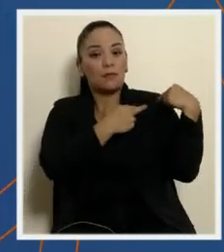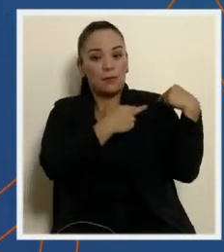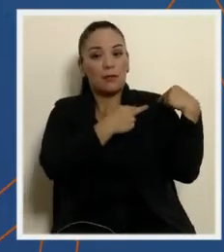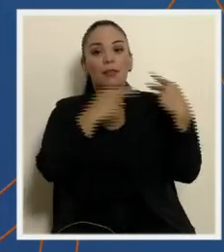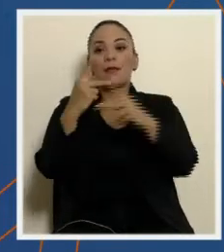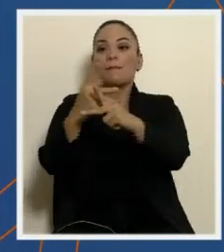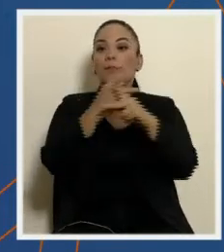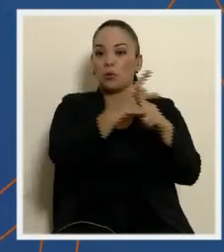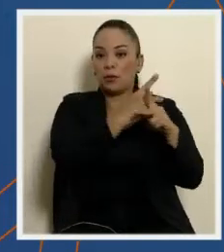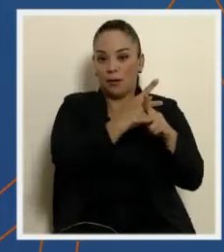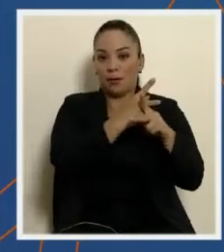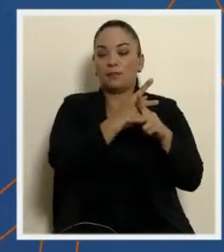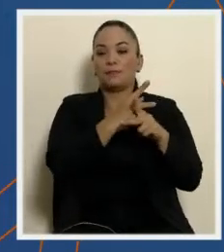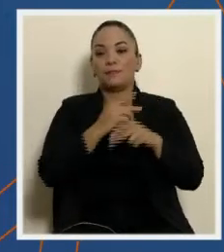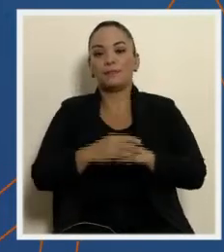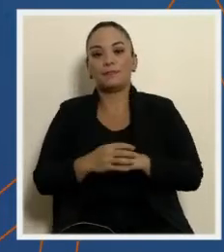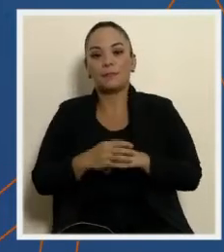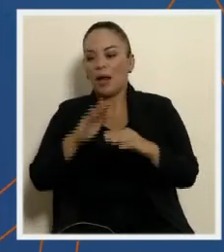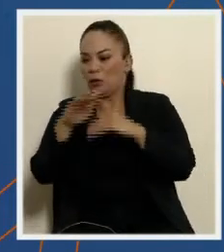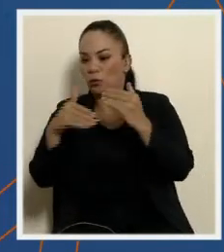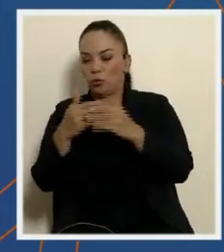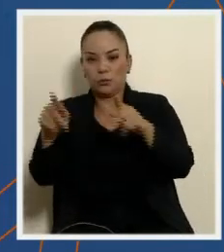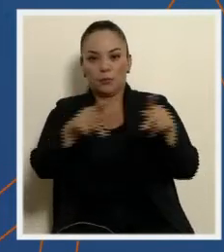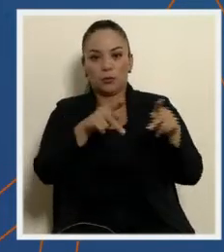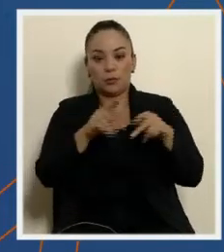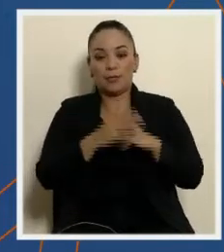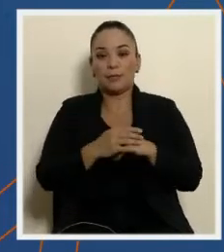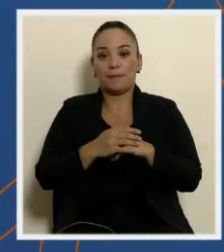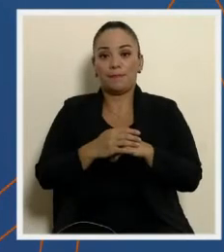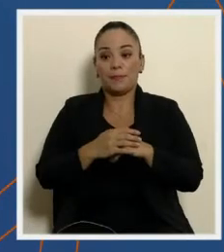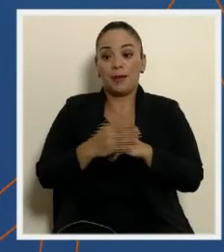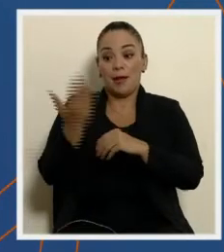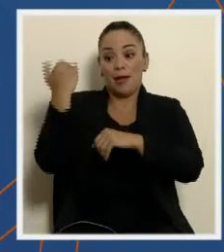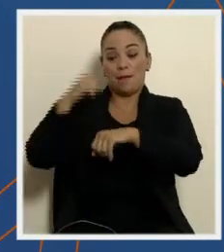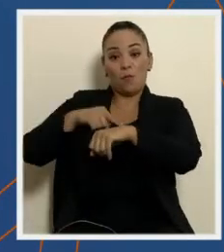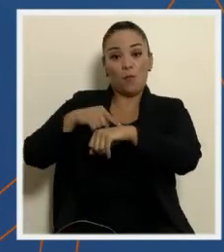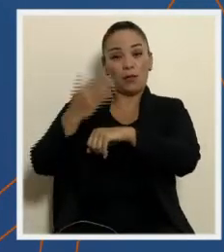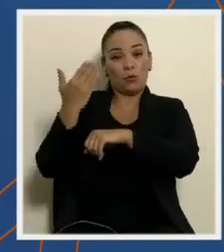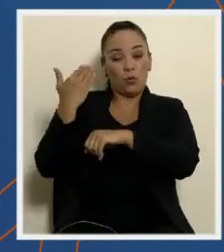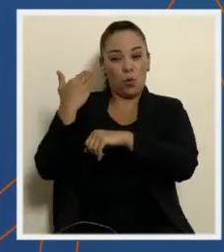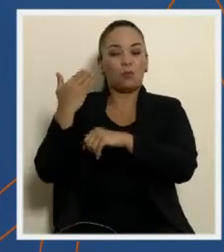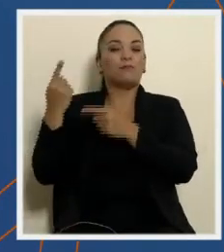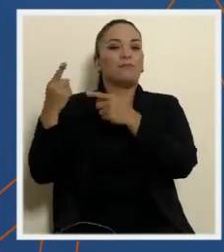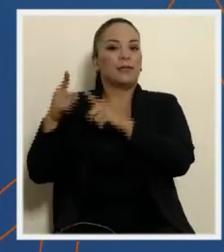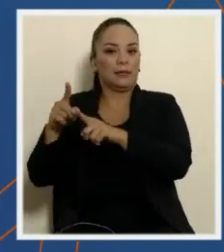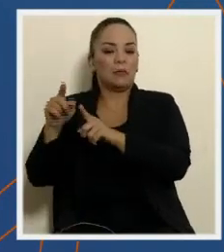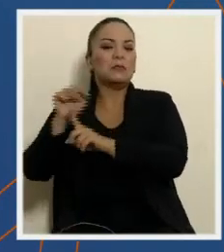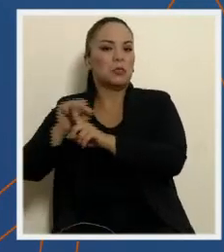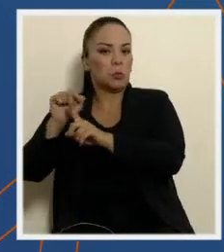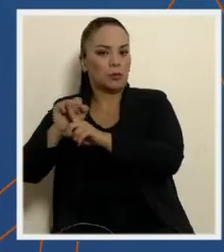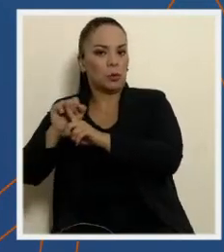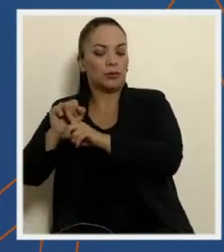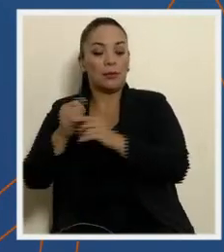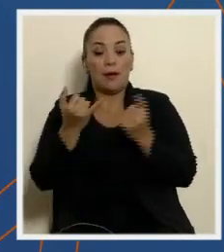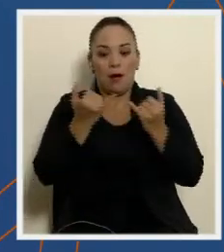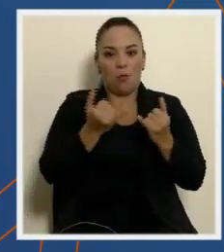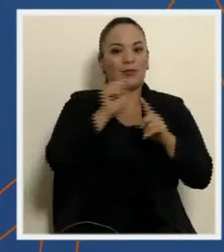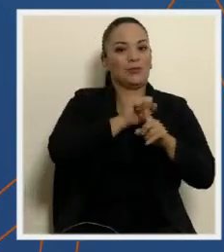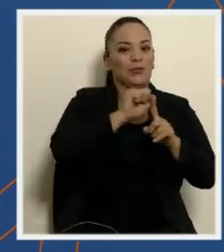de protegernos. Condiciones diversas ocurrían en aquel momento y condiciones diversas ocurren hoy. En aquel